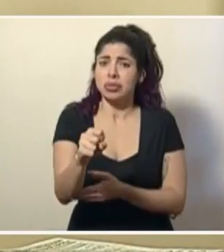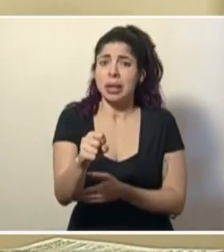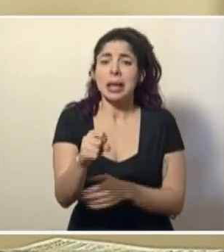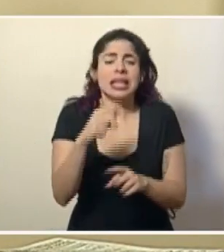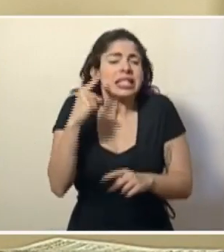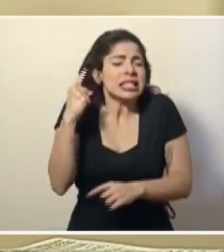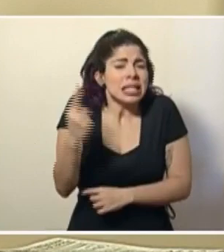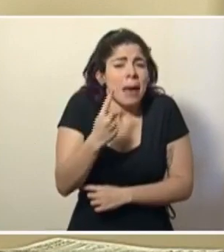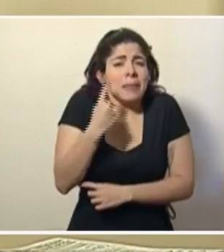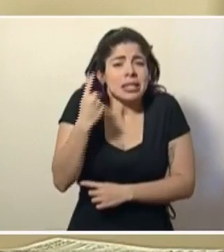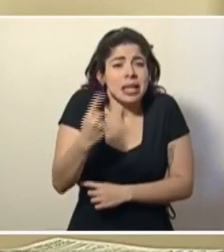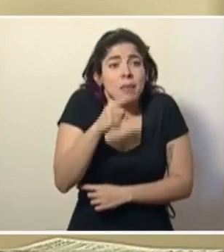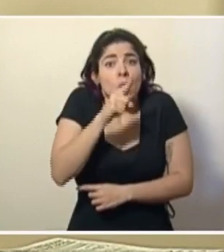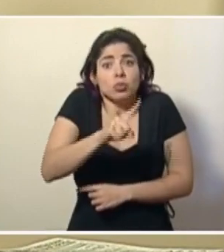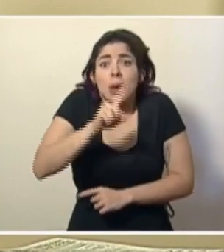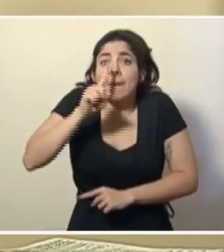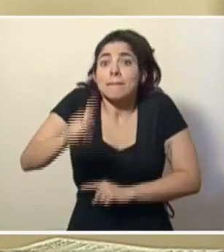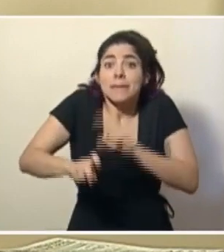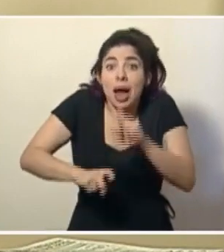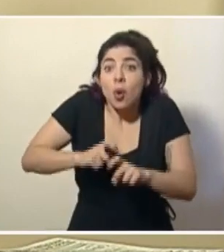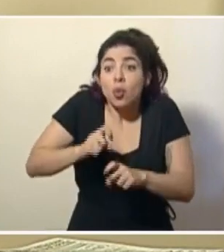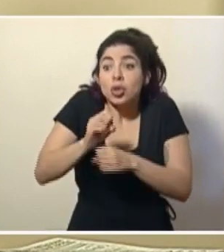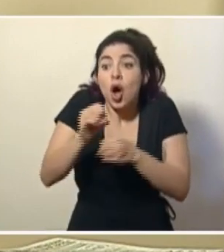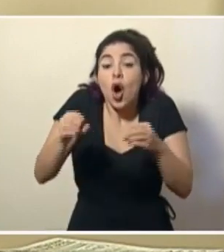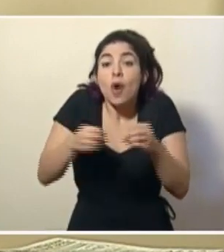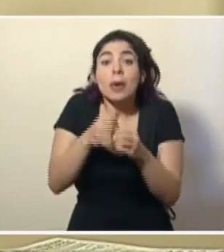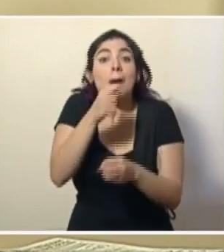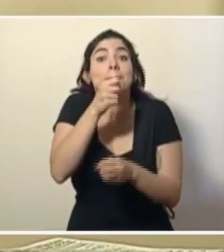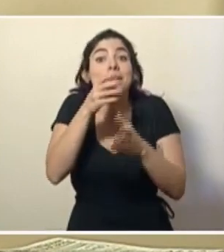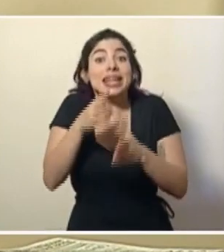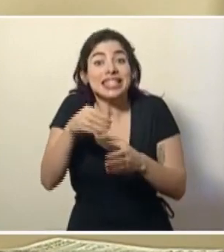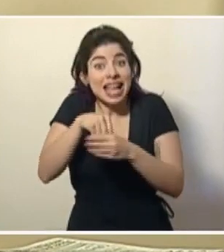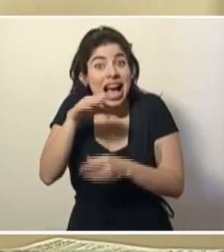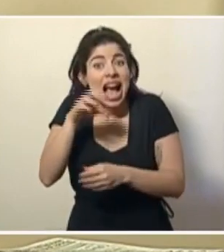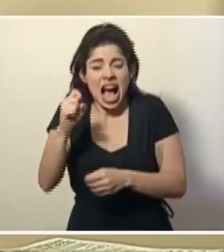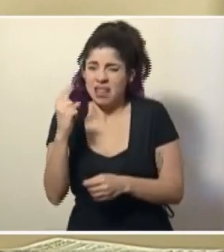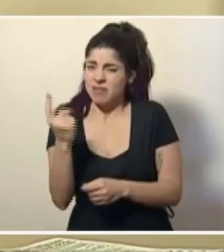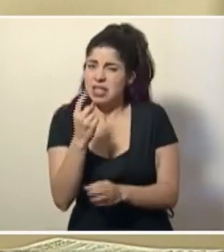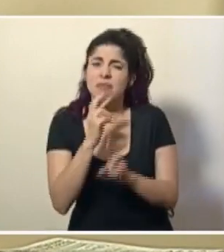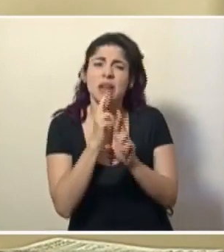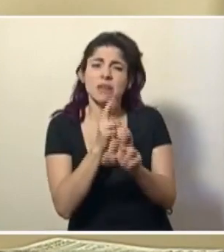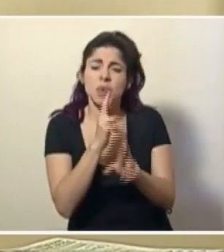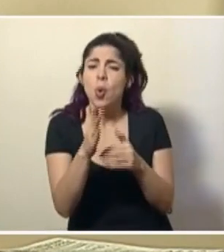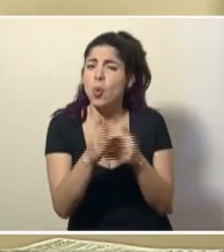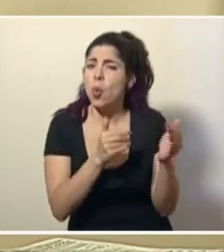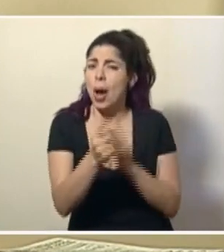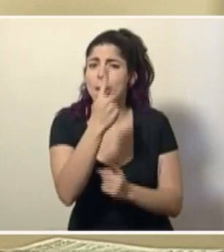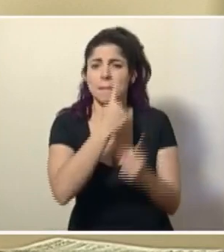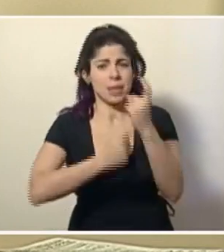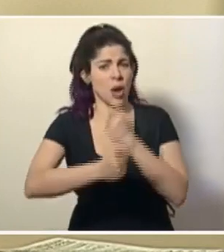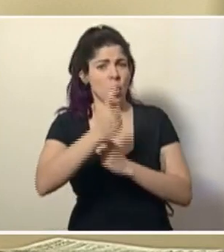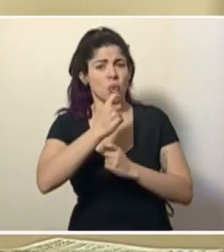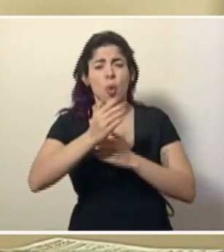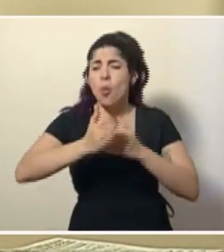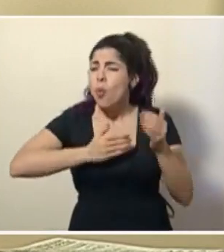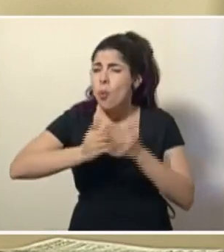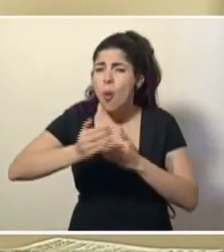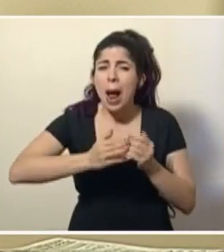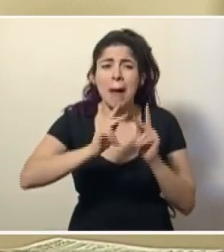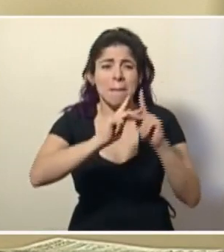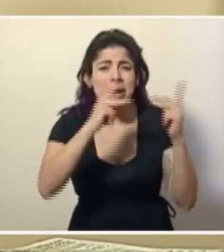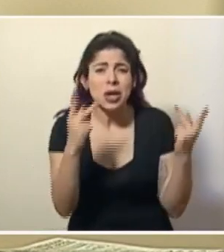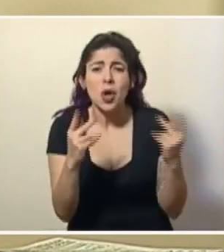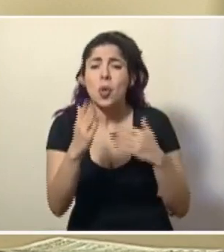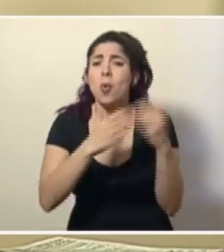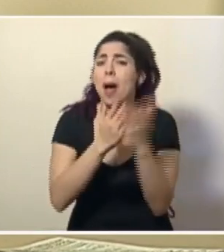y siempre que usted consulte por la oficina de prensa de la Caja se le va a responder lo que usted consulte. Y cualquier